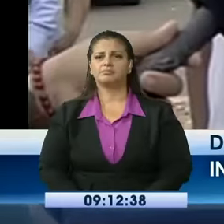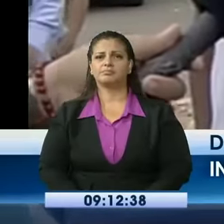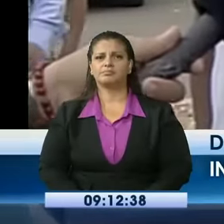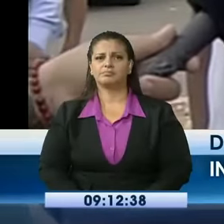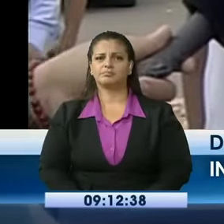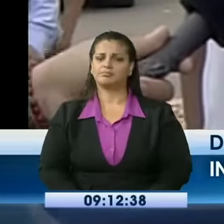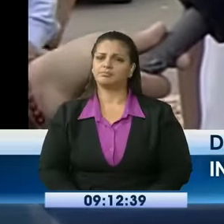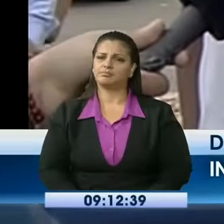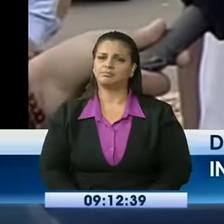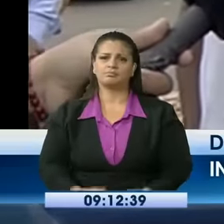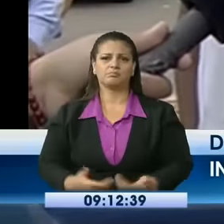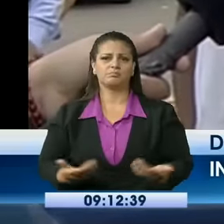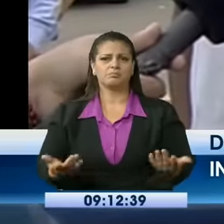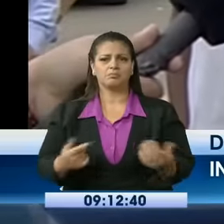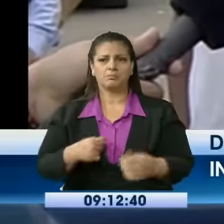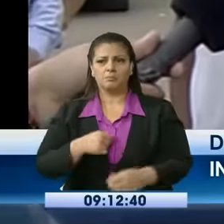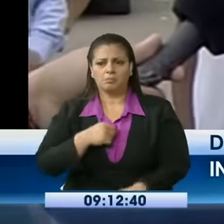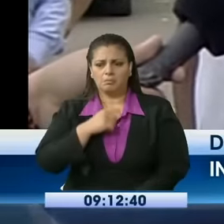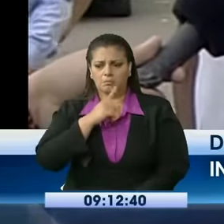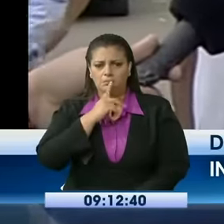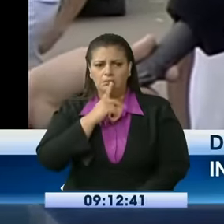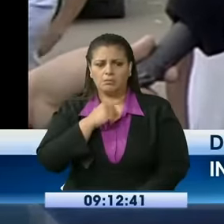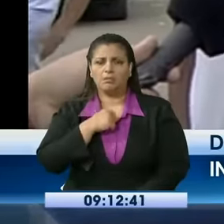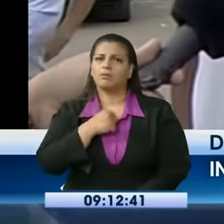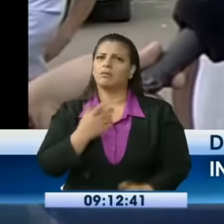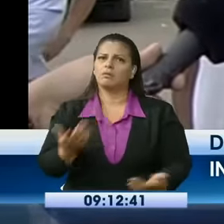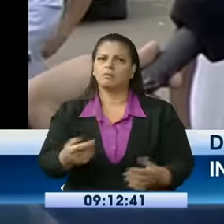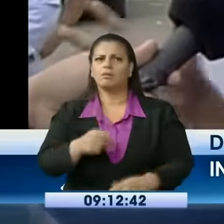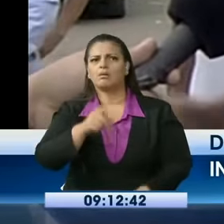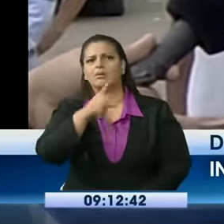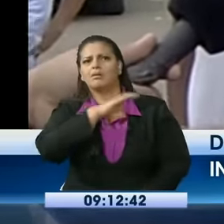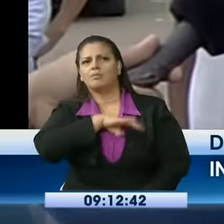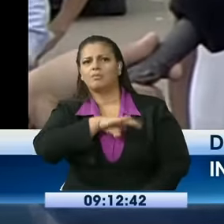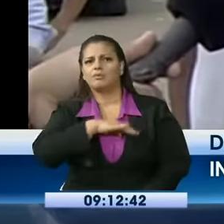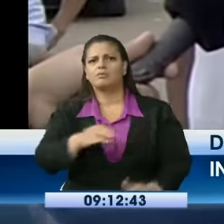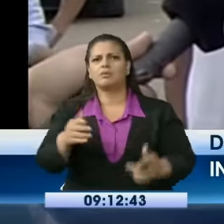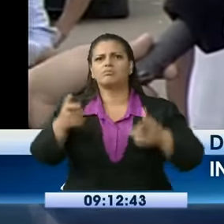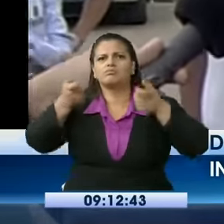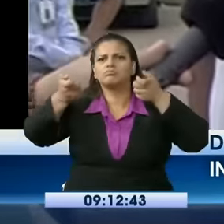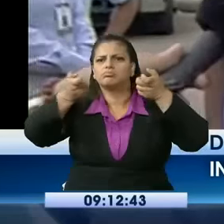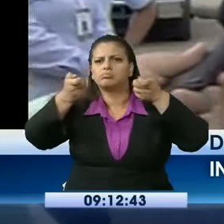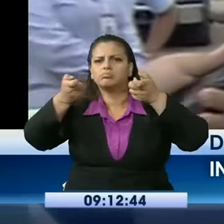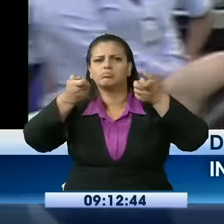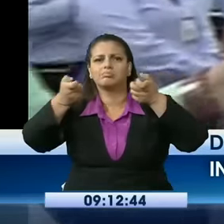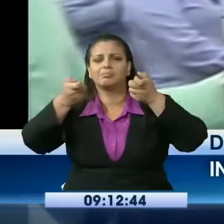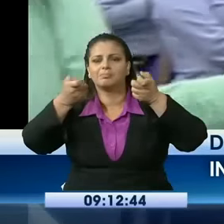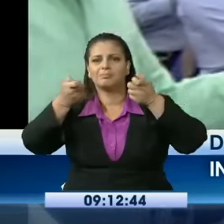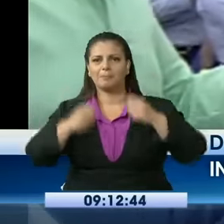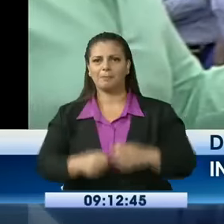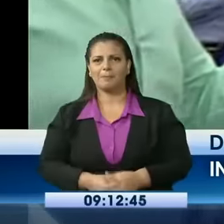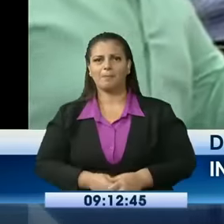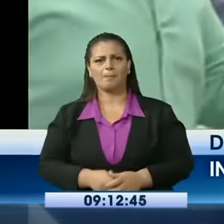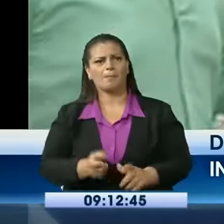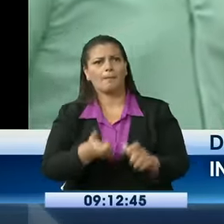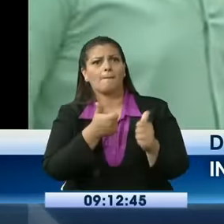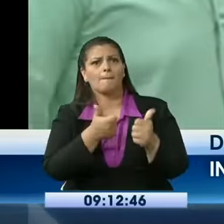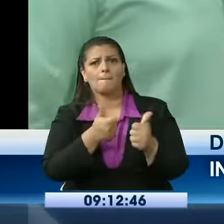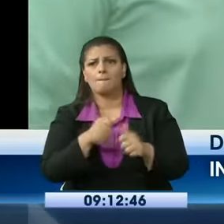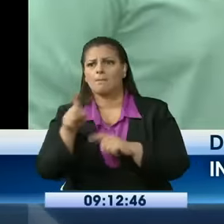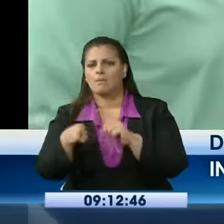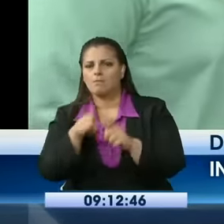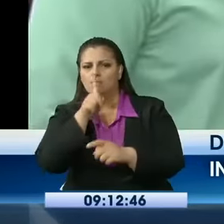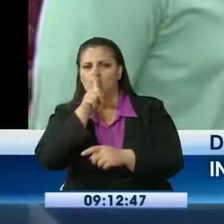ya eso ya no se está viendo. Y me gustaría que siguieran habiendo esto, porque chuta, ahí ya tienen temor los señores que andan por ahí haciendo sus cosas a salir,